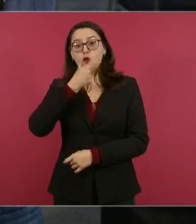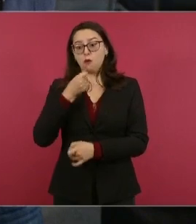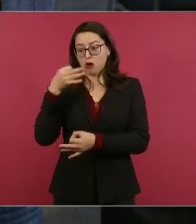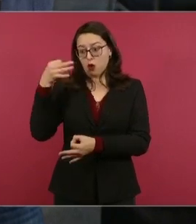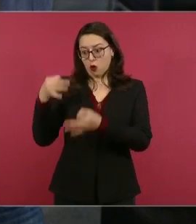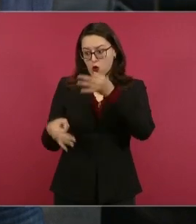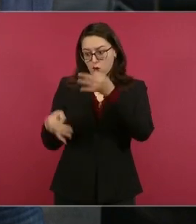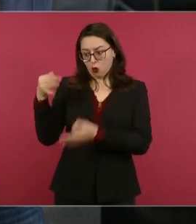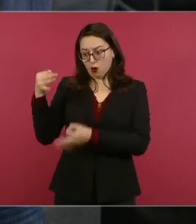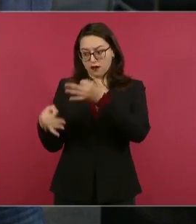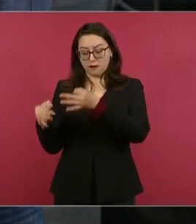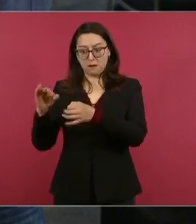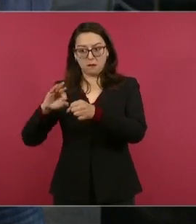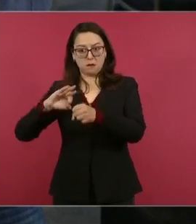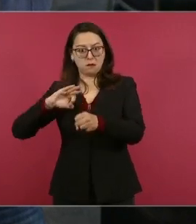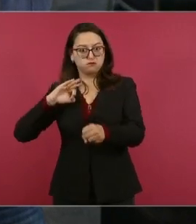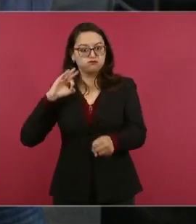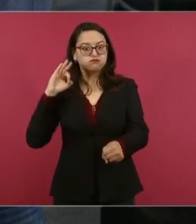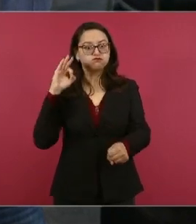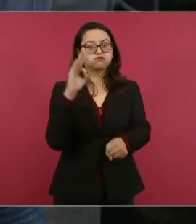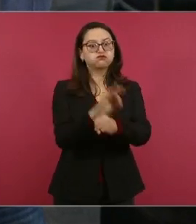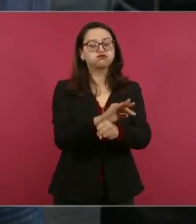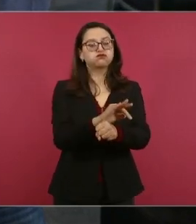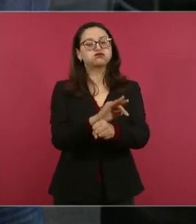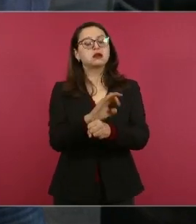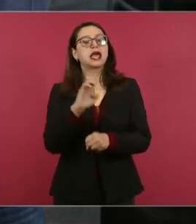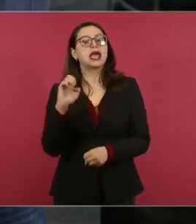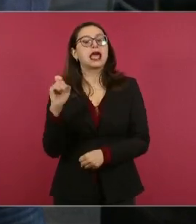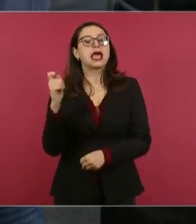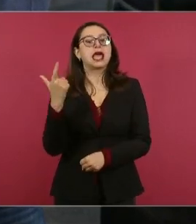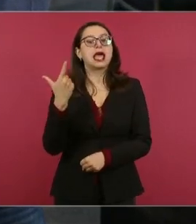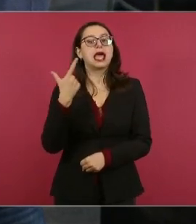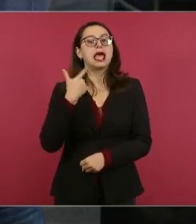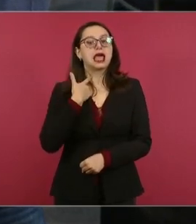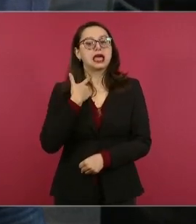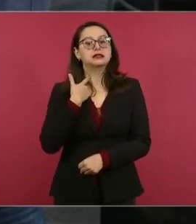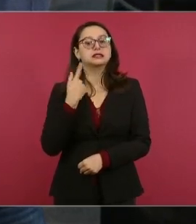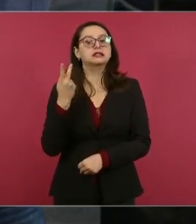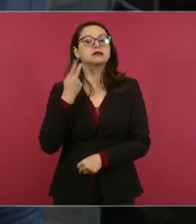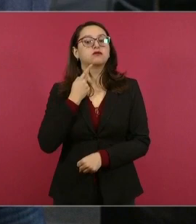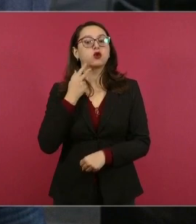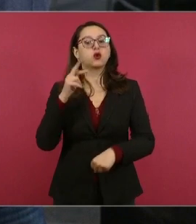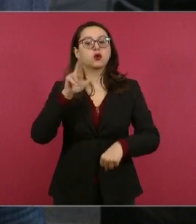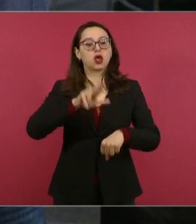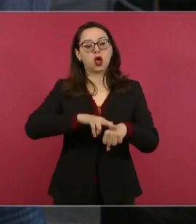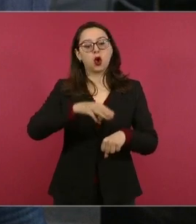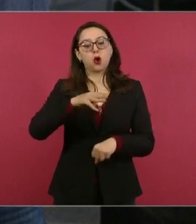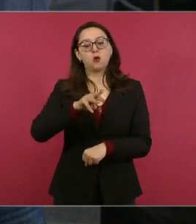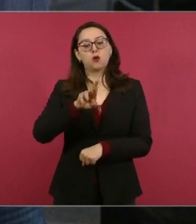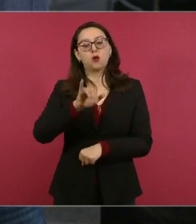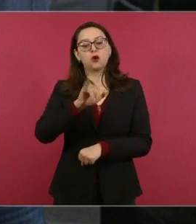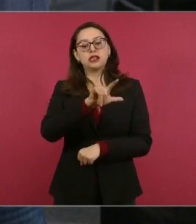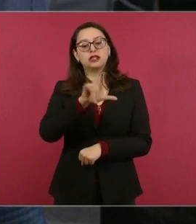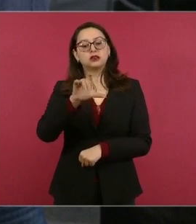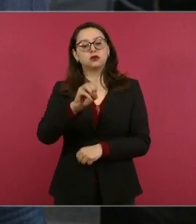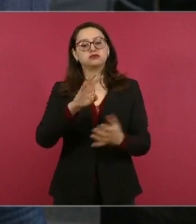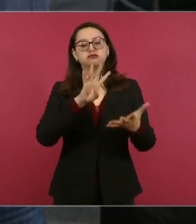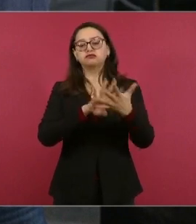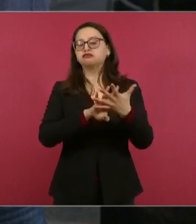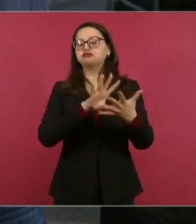beneficiar al ex procurador Murillo Karam con prisión domiciliaria. ¿Cuál es su opinión? Ya hay rechazo justamente a